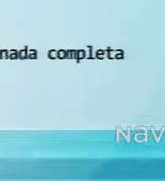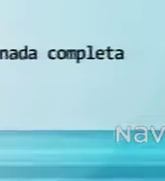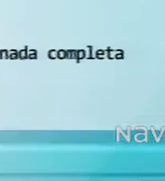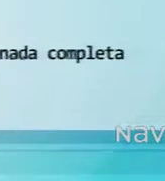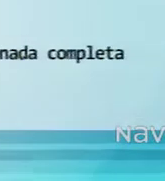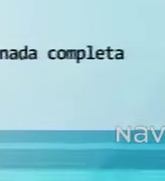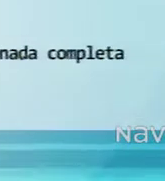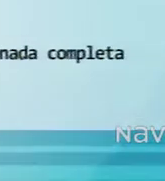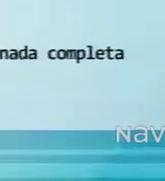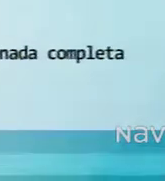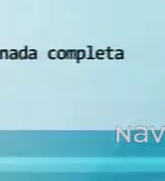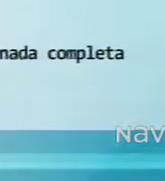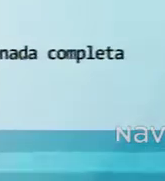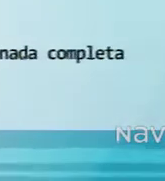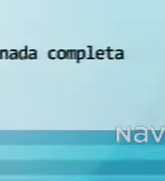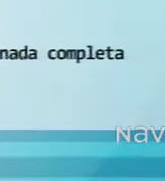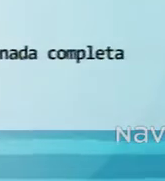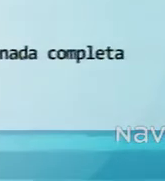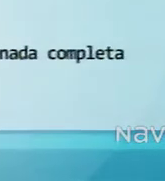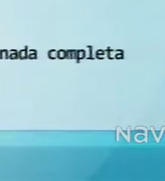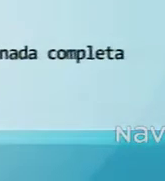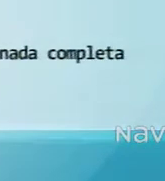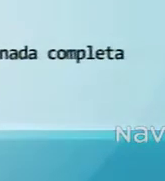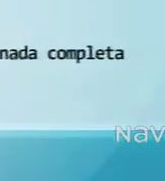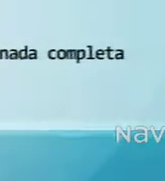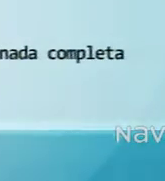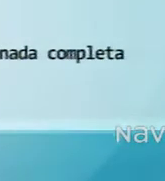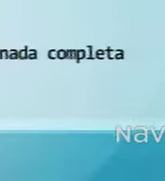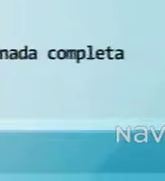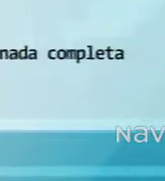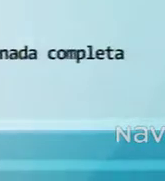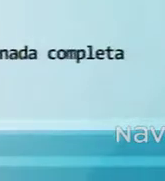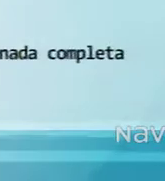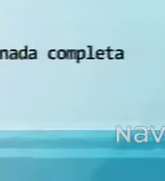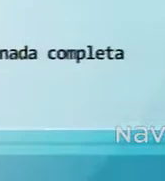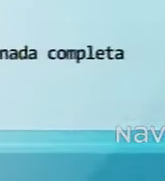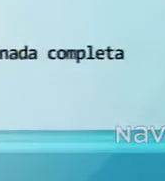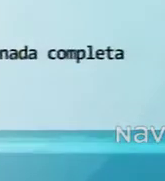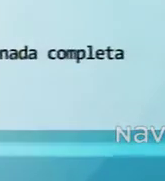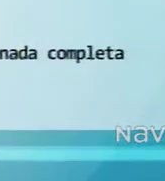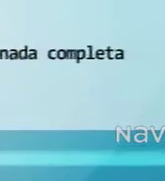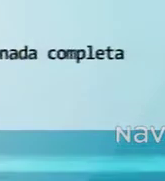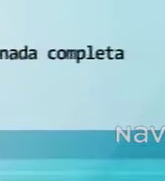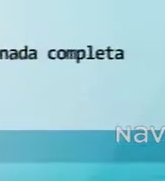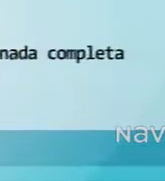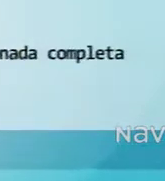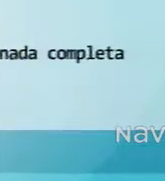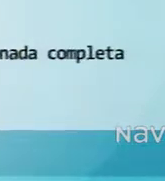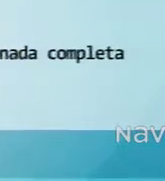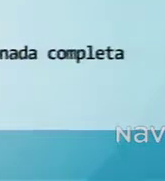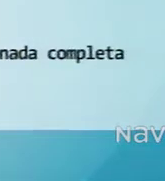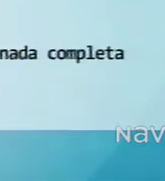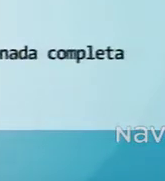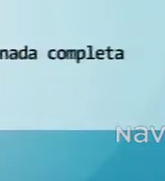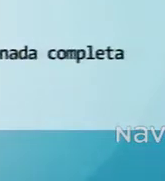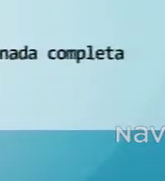y con experiencia en la materia. La empresa ofrece un contrato temporal a jornada completa con posibilidad de ampliación. Si te interesa la oferta,